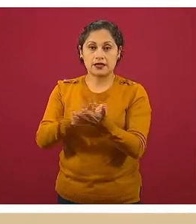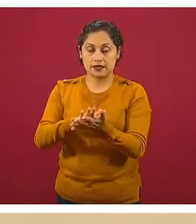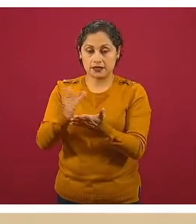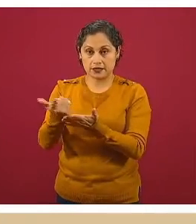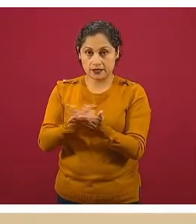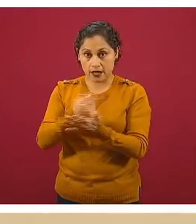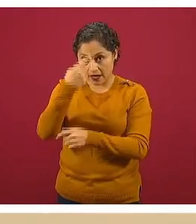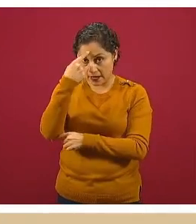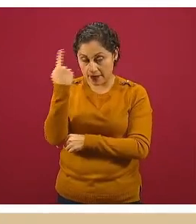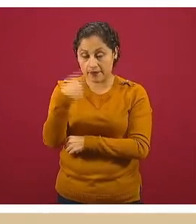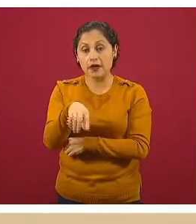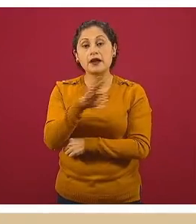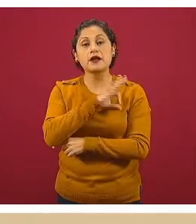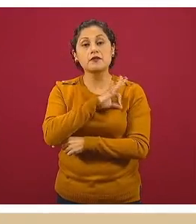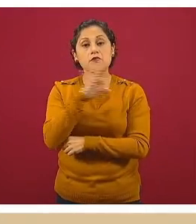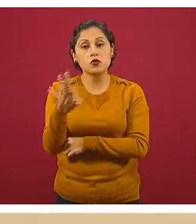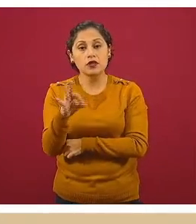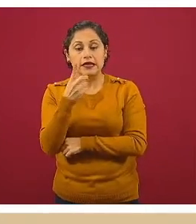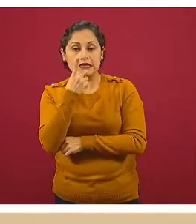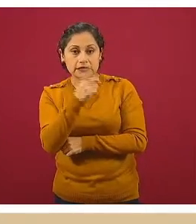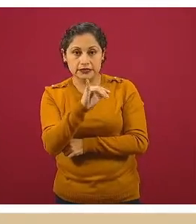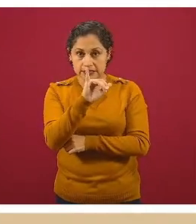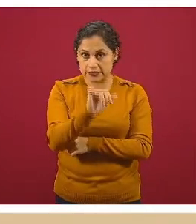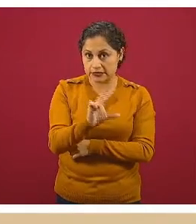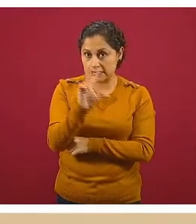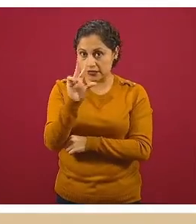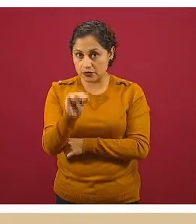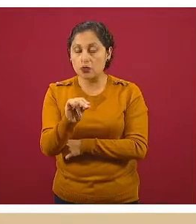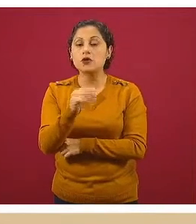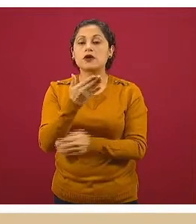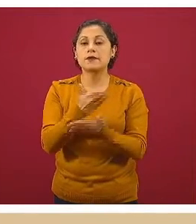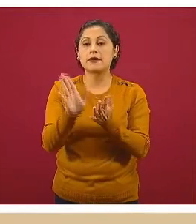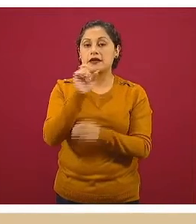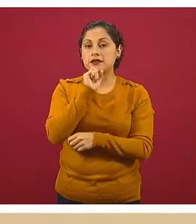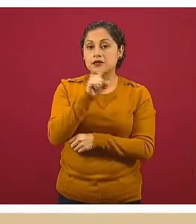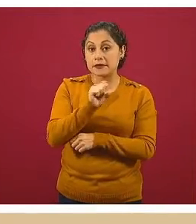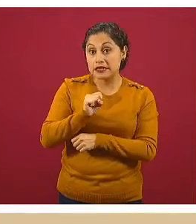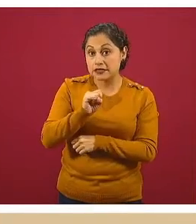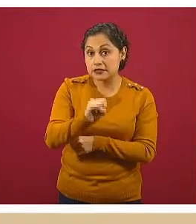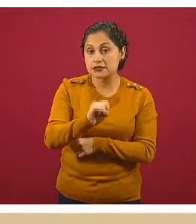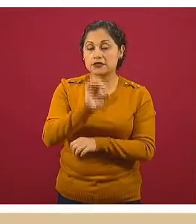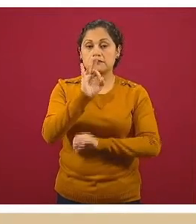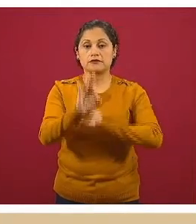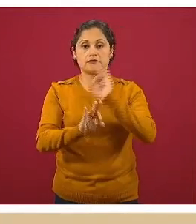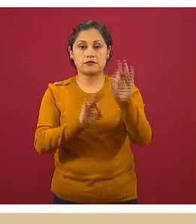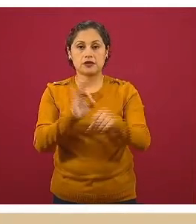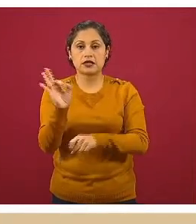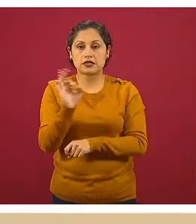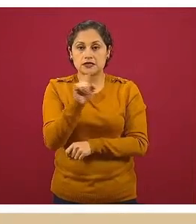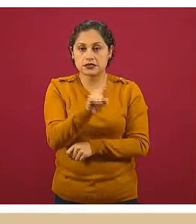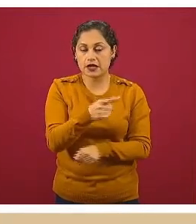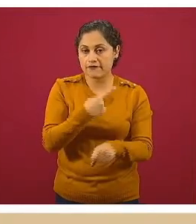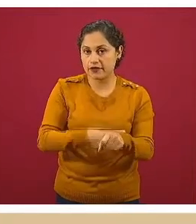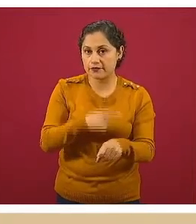poder descartar, confirmar y además recibir atención médica por ser casos sospechosos de la